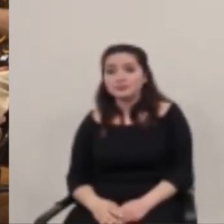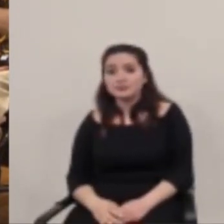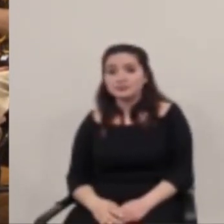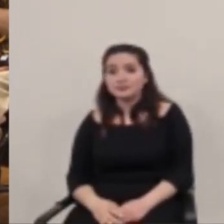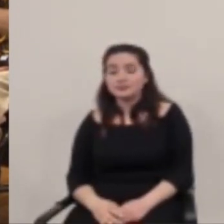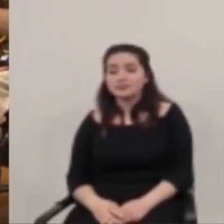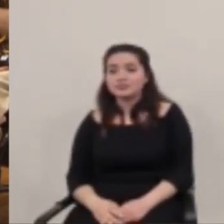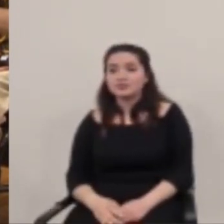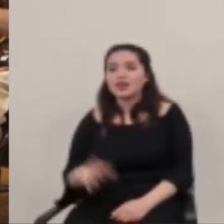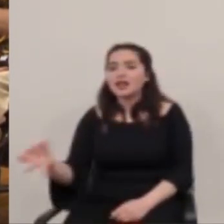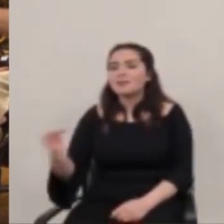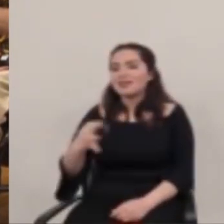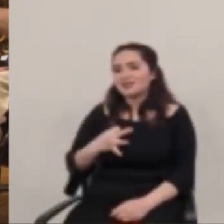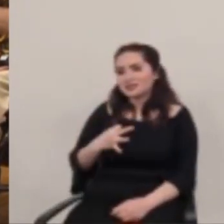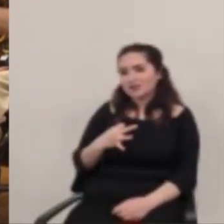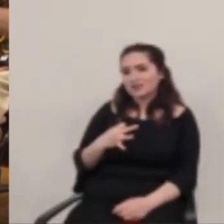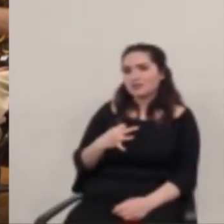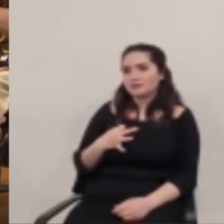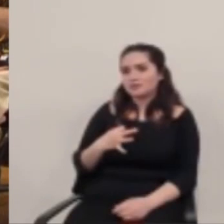Y él me decía,